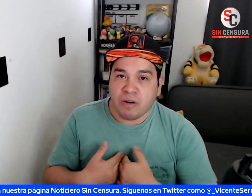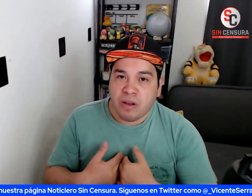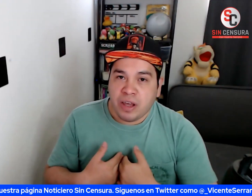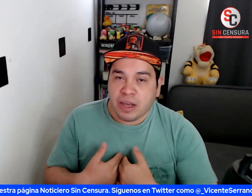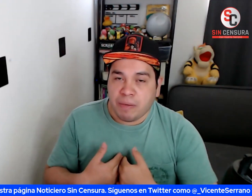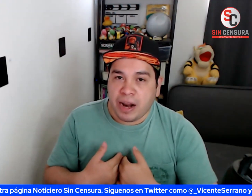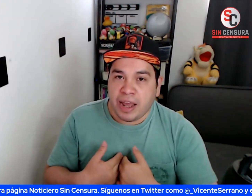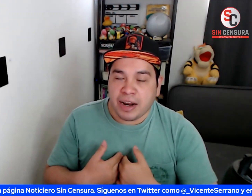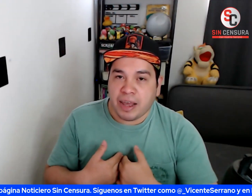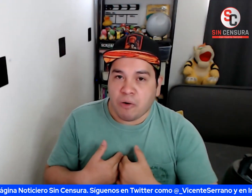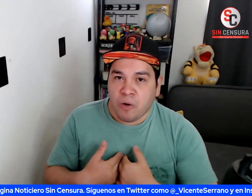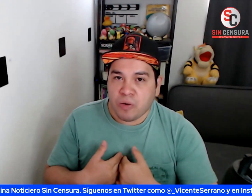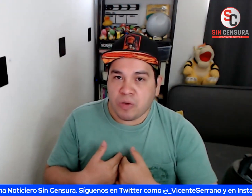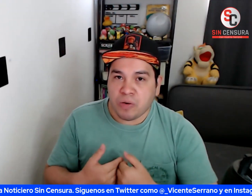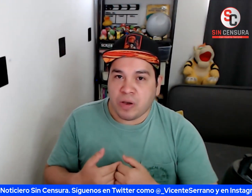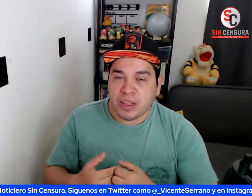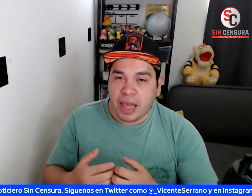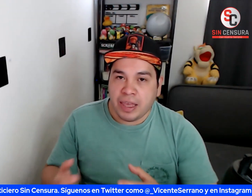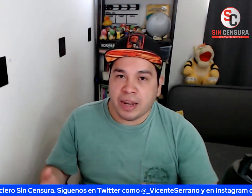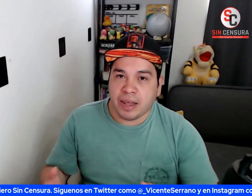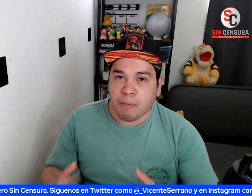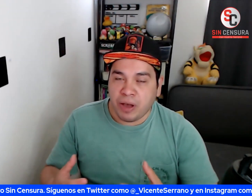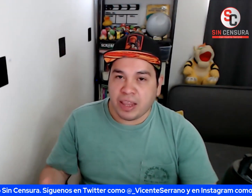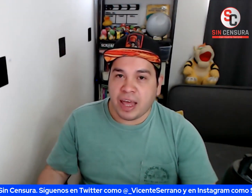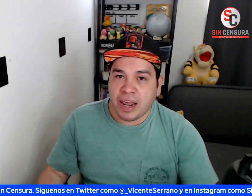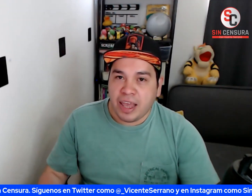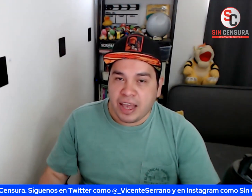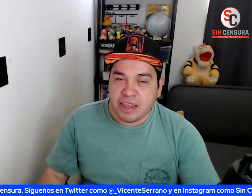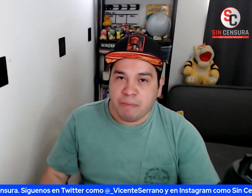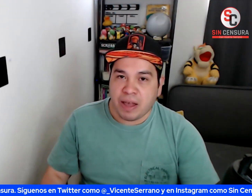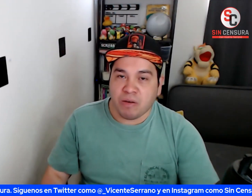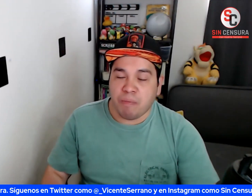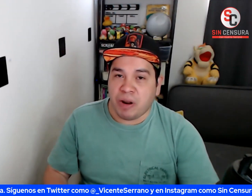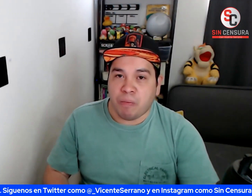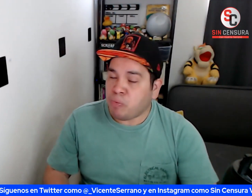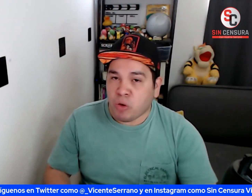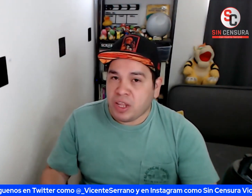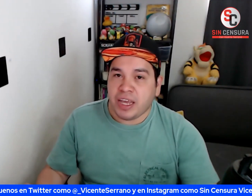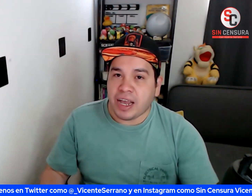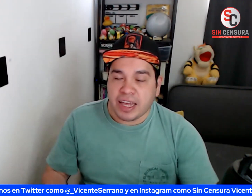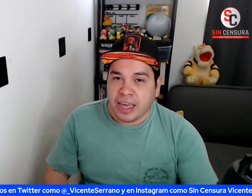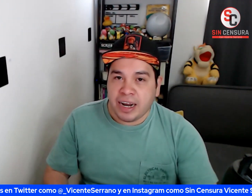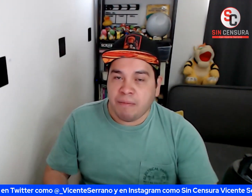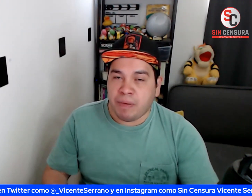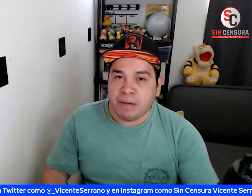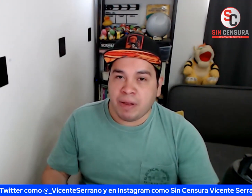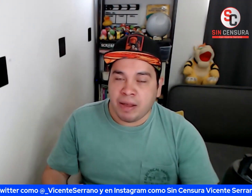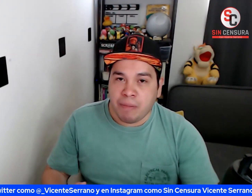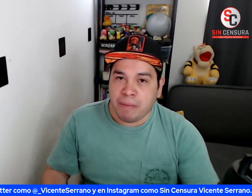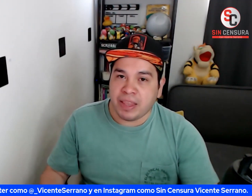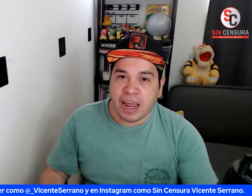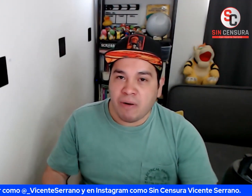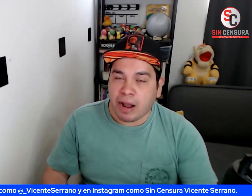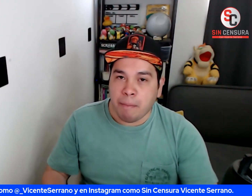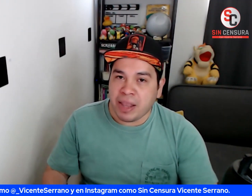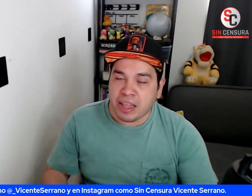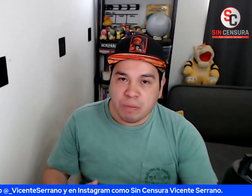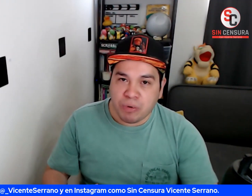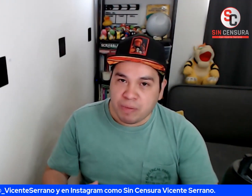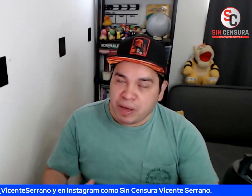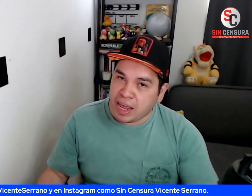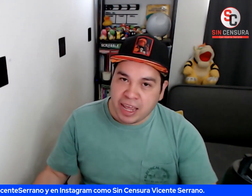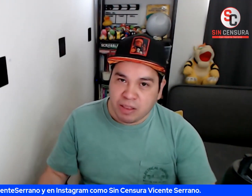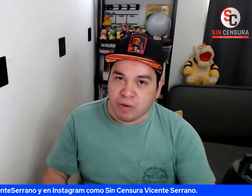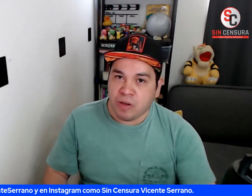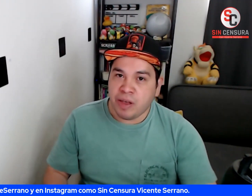sea un error que creer que Colosio es alguien que puede dar ese paso, pero todo indica que quieren implementar una campaña